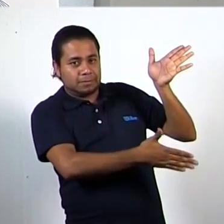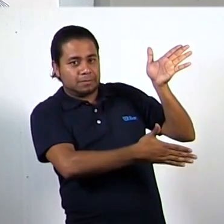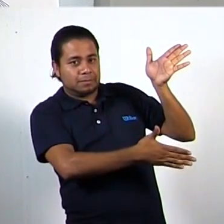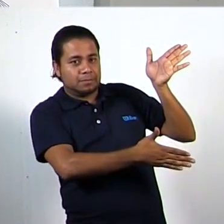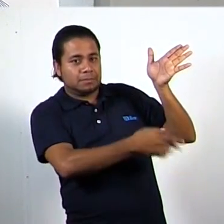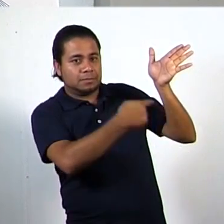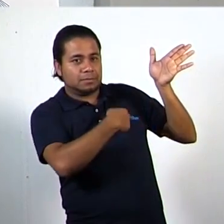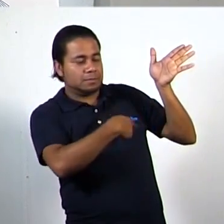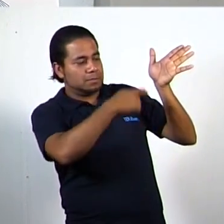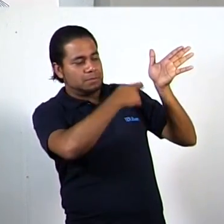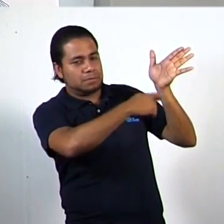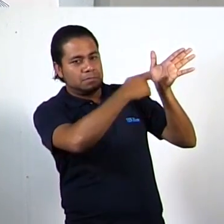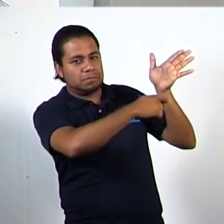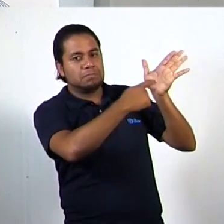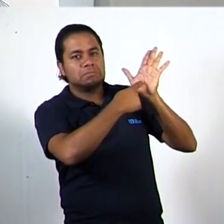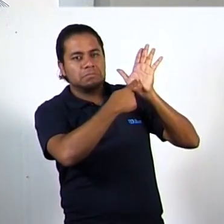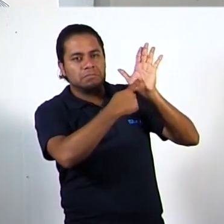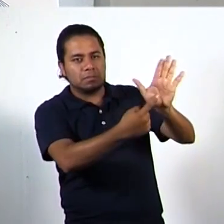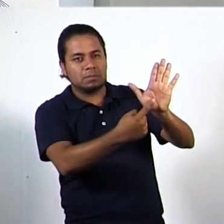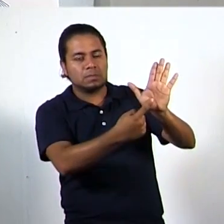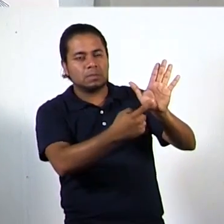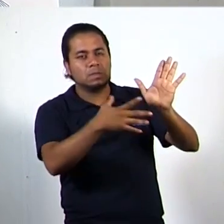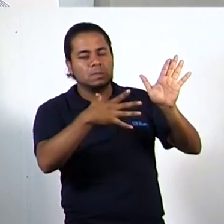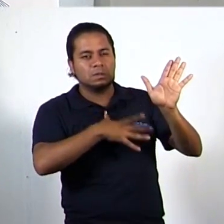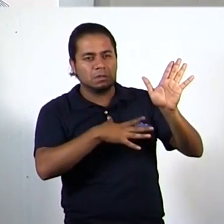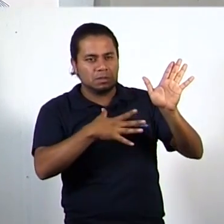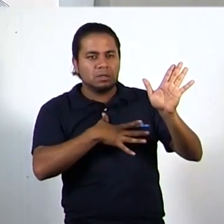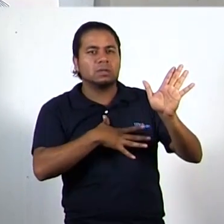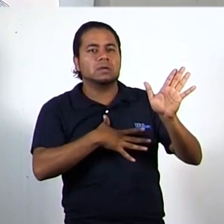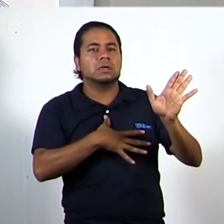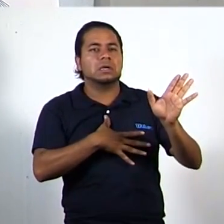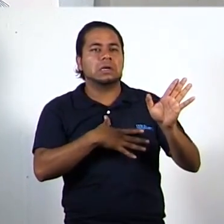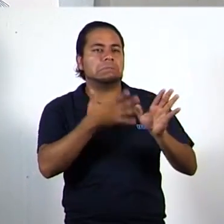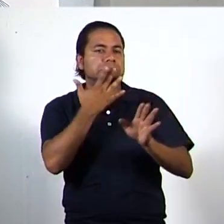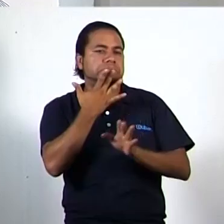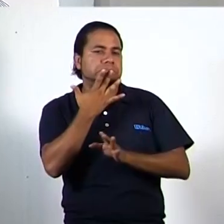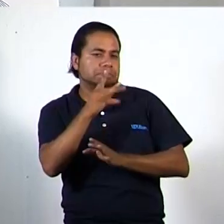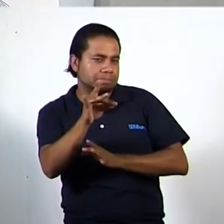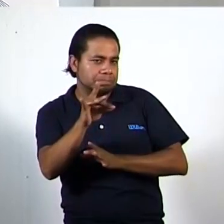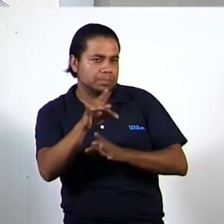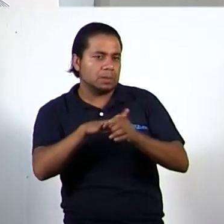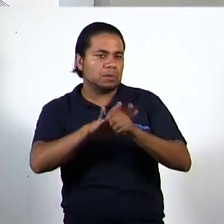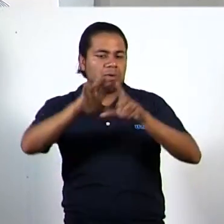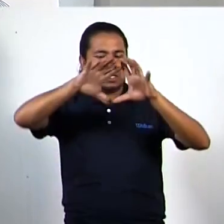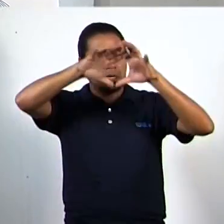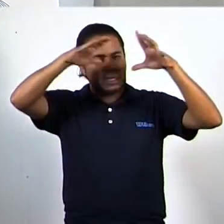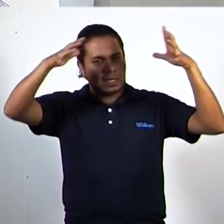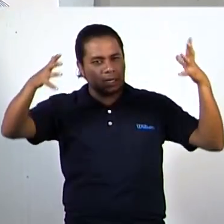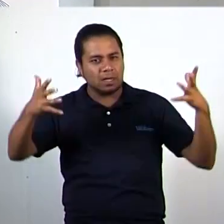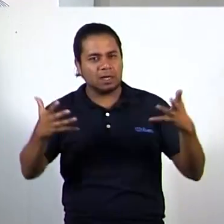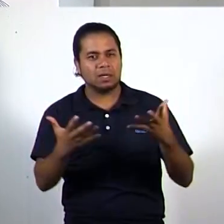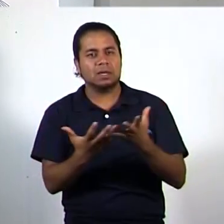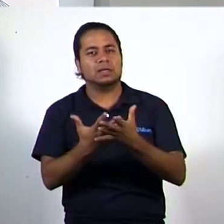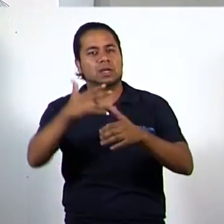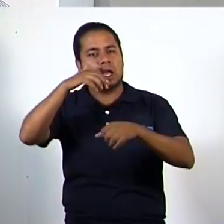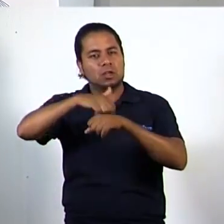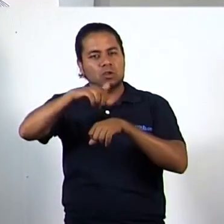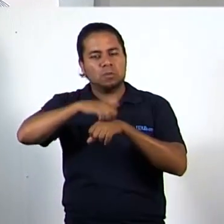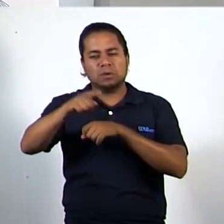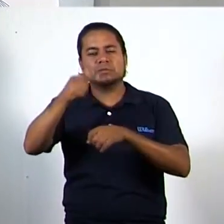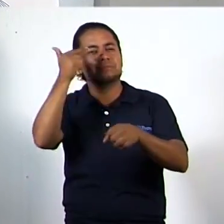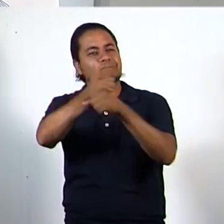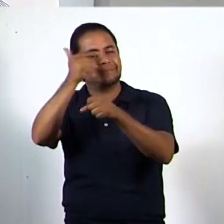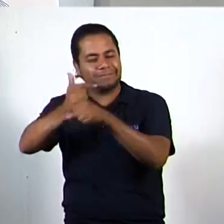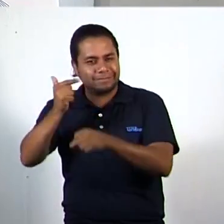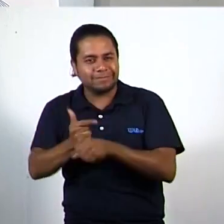te anoté o te presenté, te ilustré de una manera fácil cuál es el universo de números. Y estoy seguro que muchos de ellos lo